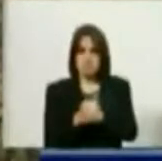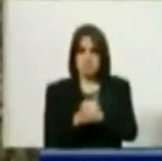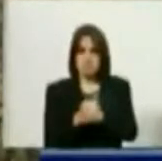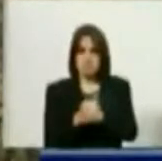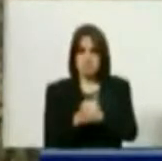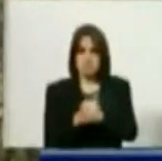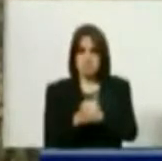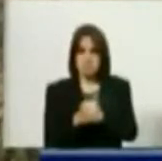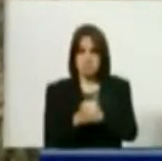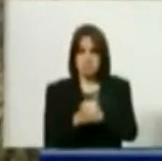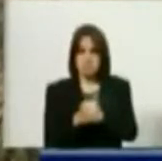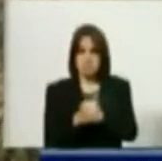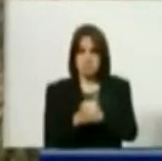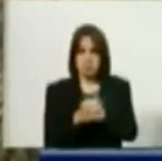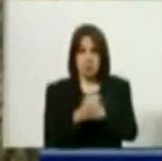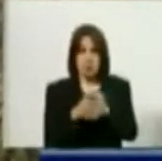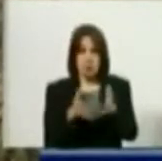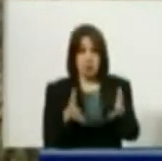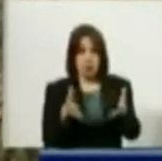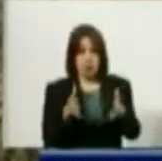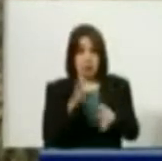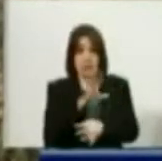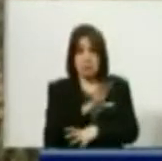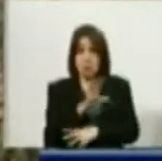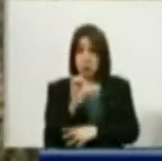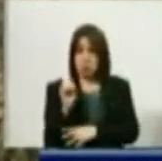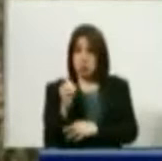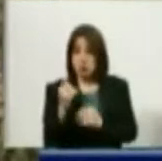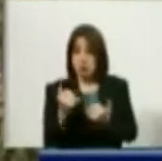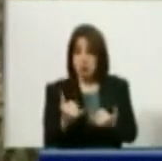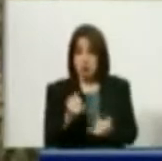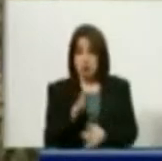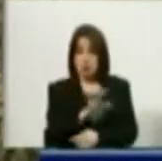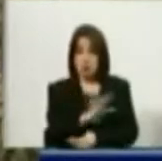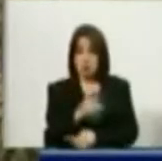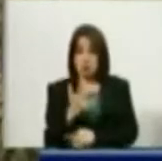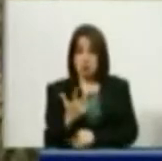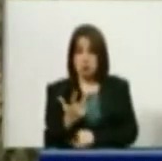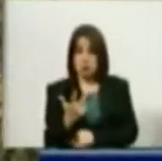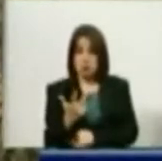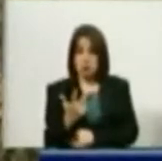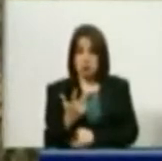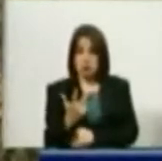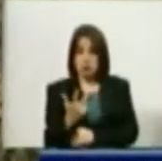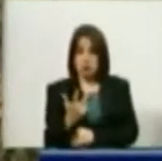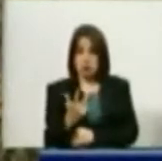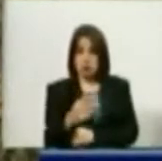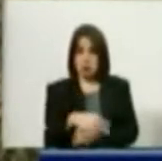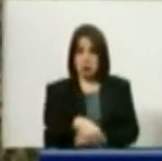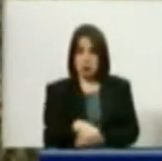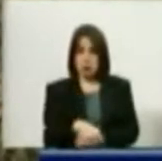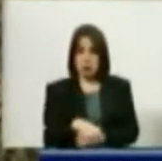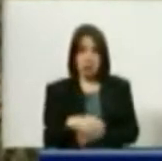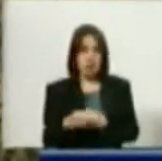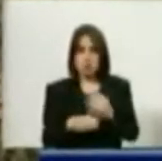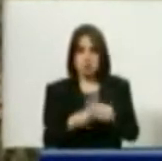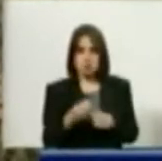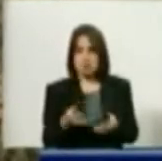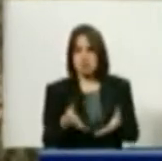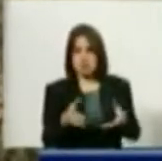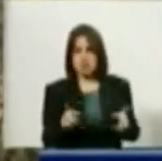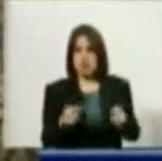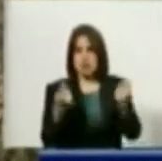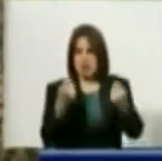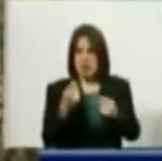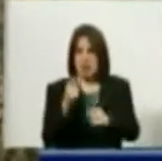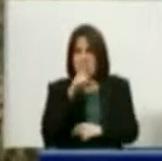nos estaban ganando cinco a cero pero lleva cinco a tres ahí vamos no se va a salvar los las águilas